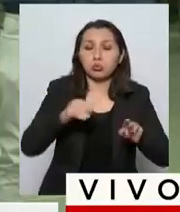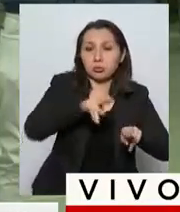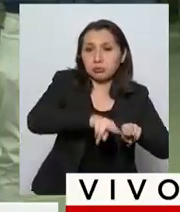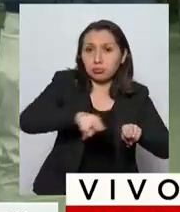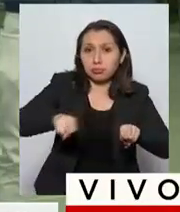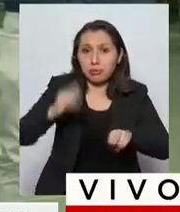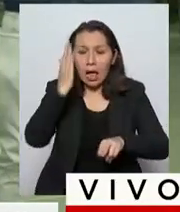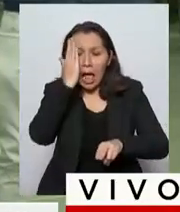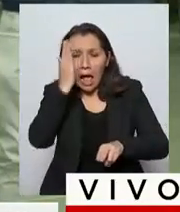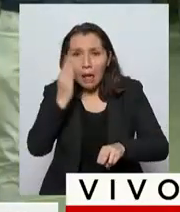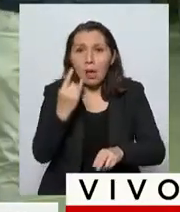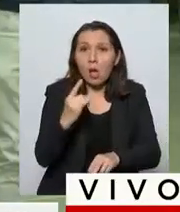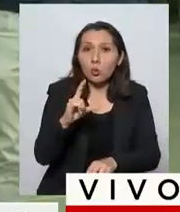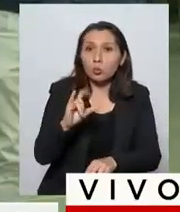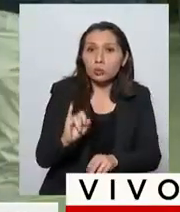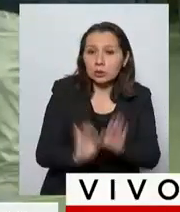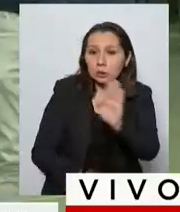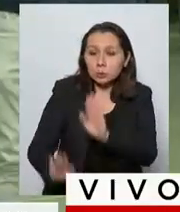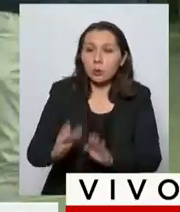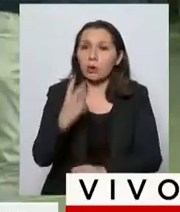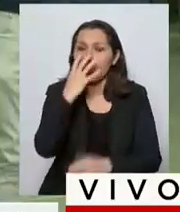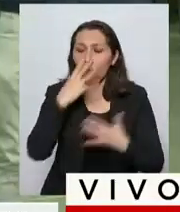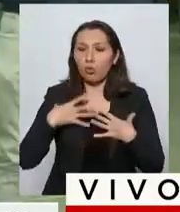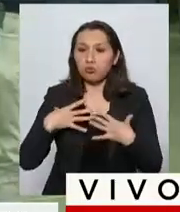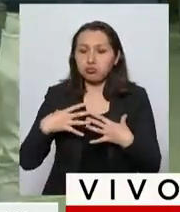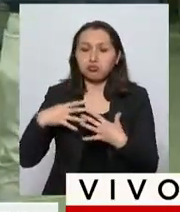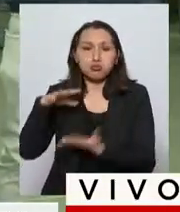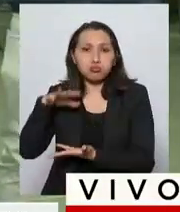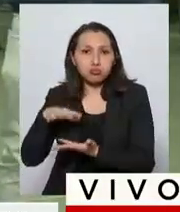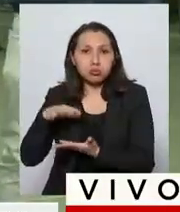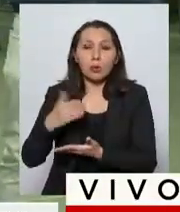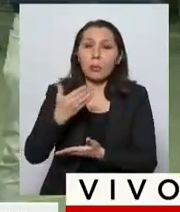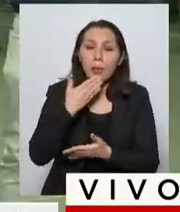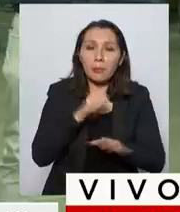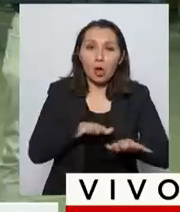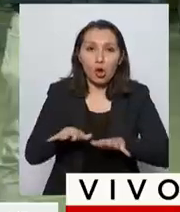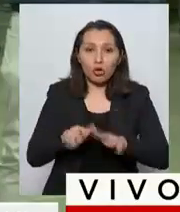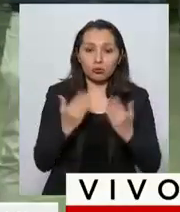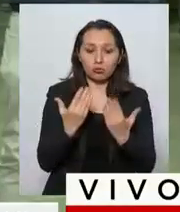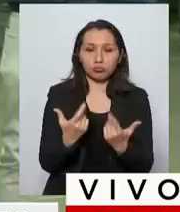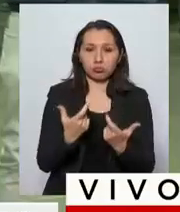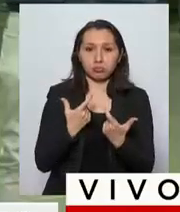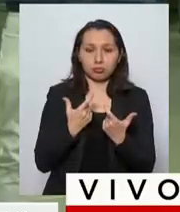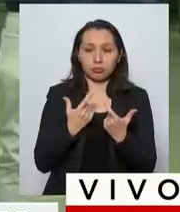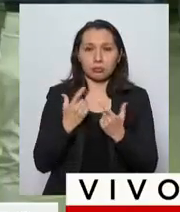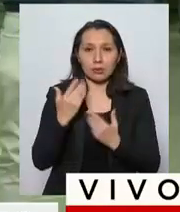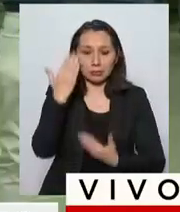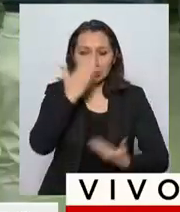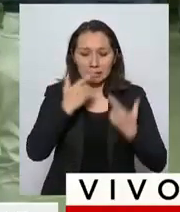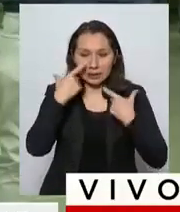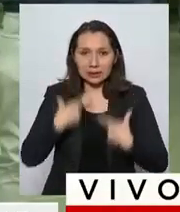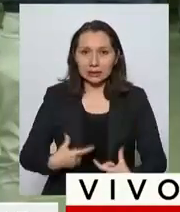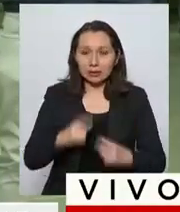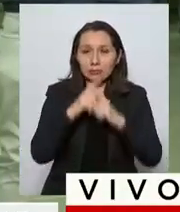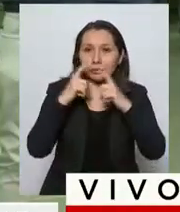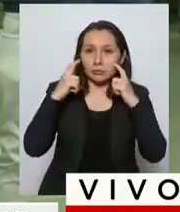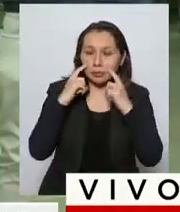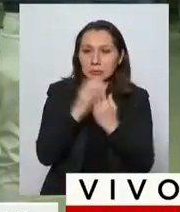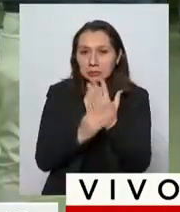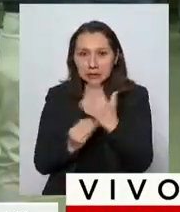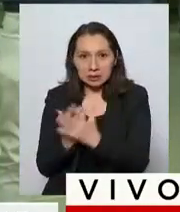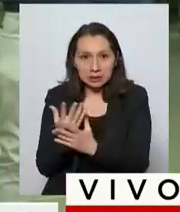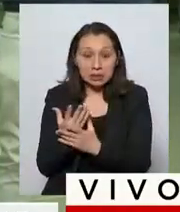camas, camas críticas, ventiladores mecánicos y elementos de protección personal. Y lo más